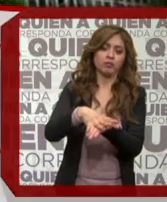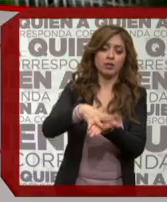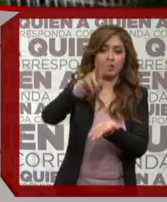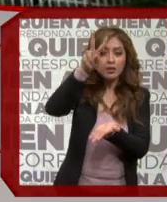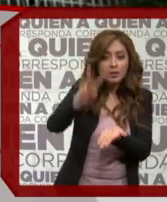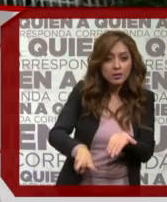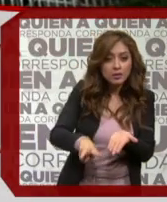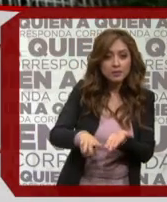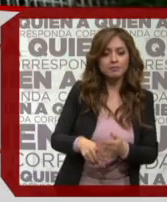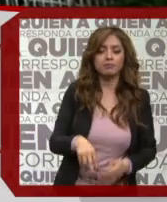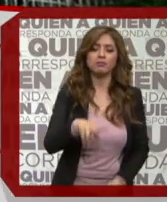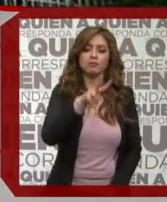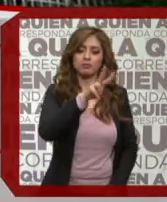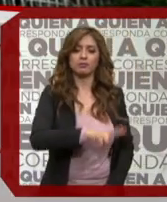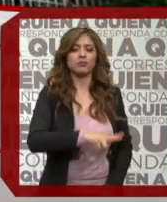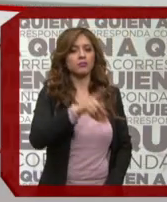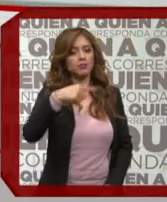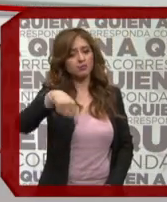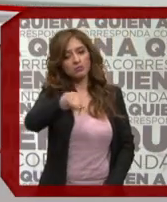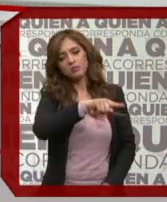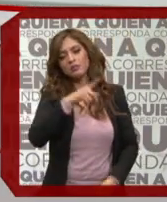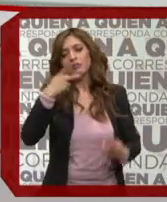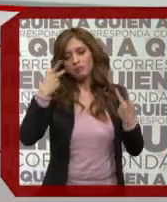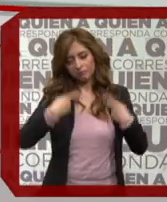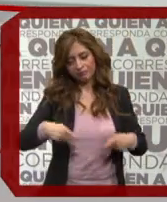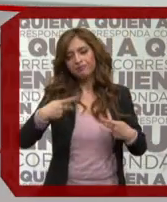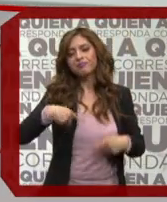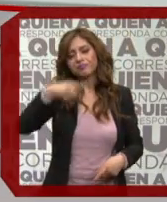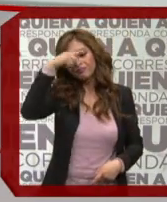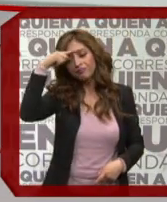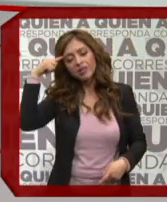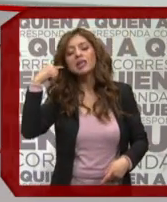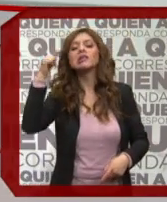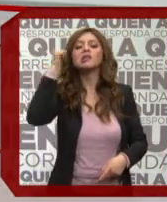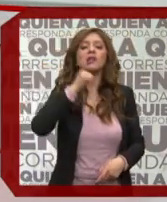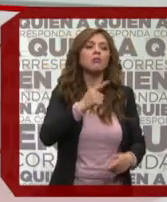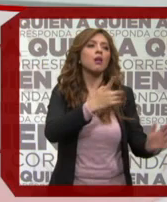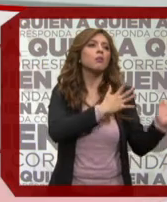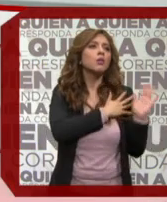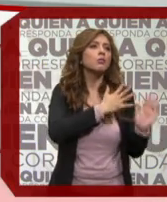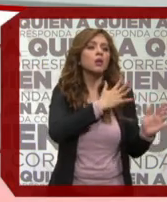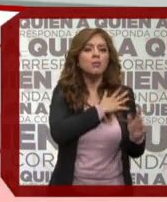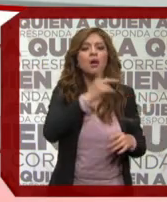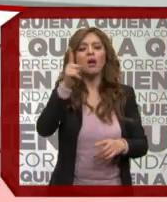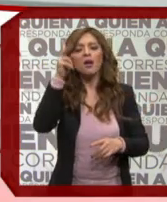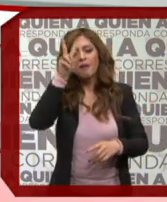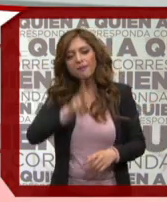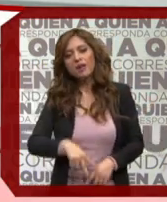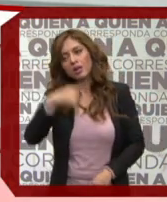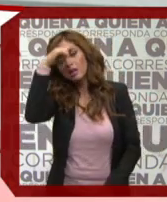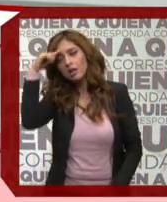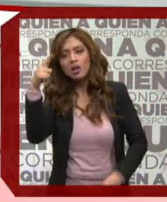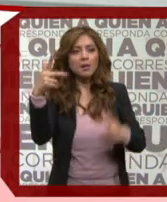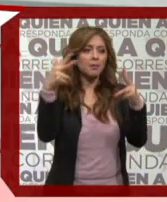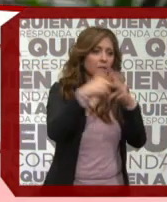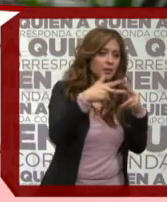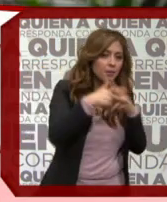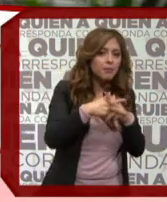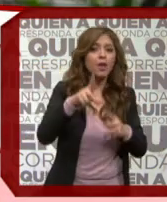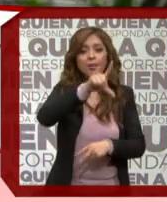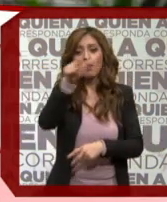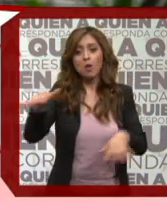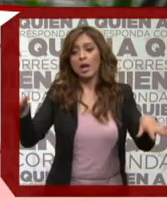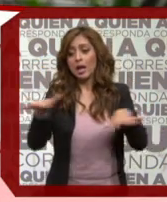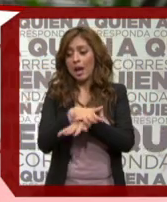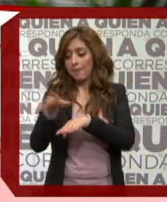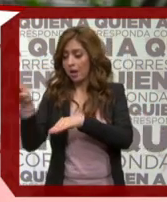qué fastidiados estamos. Mir, estoy fastidiado de promesas que no me cumplen. Estoy fastidiado de verlos pelear. Estoy fastidiado de que se cambien de un de un equipo a